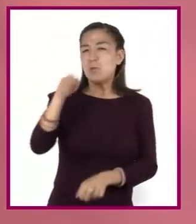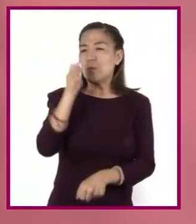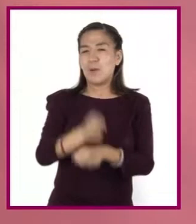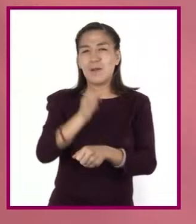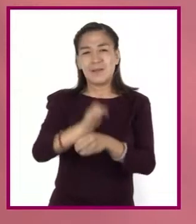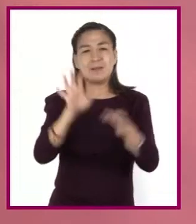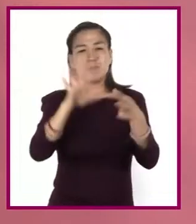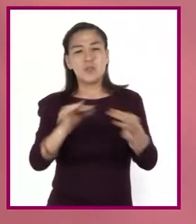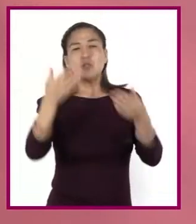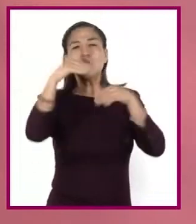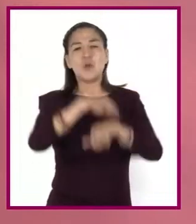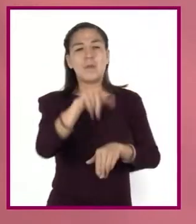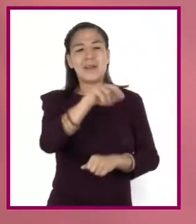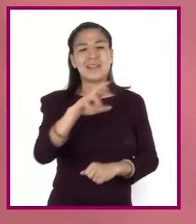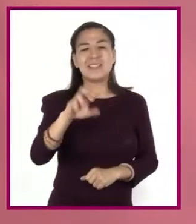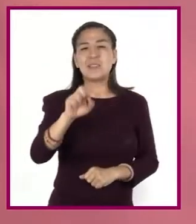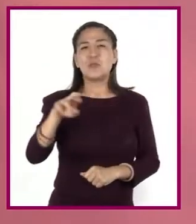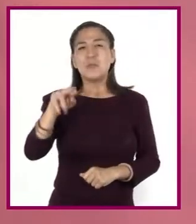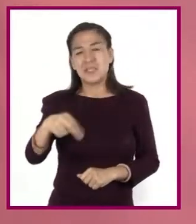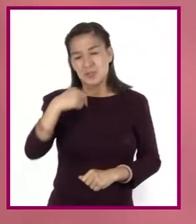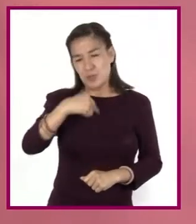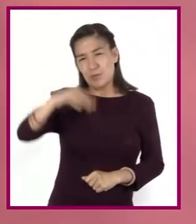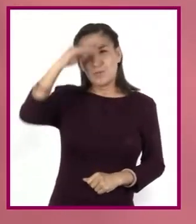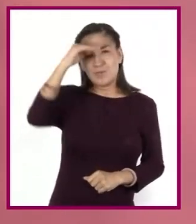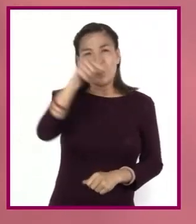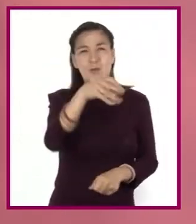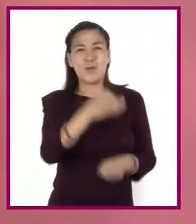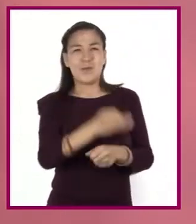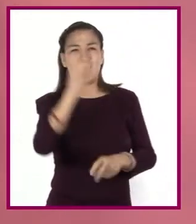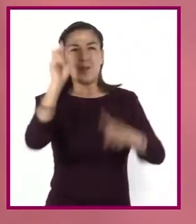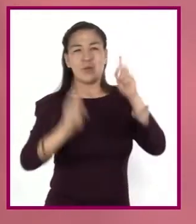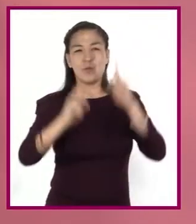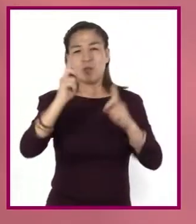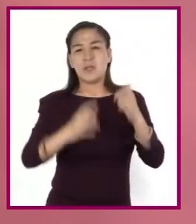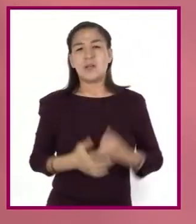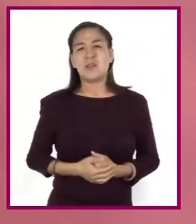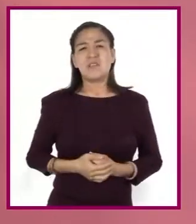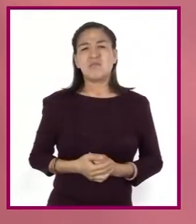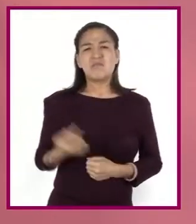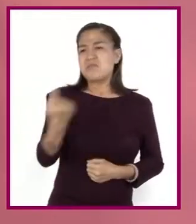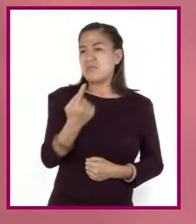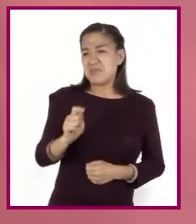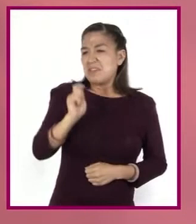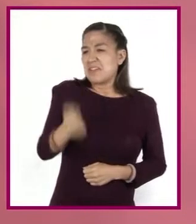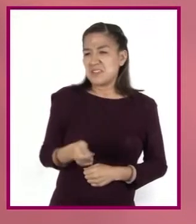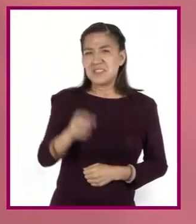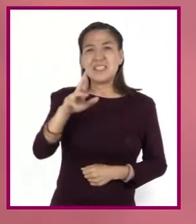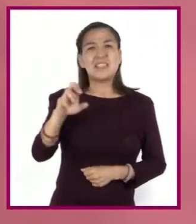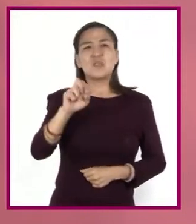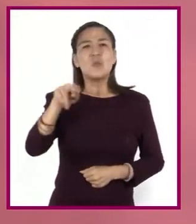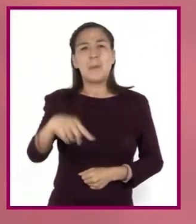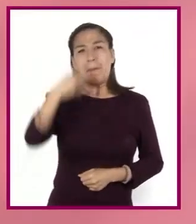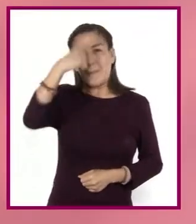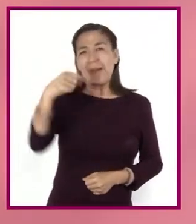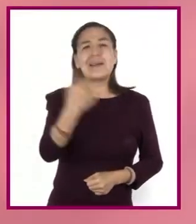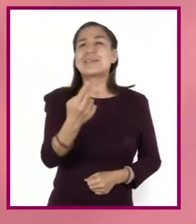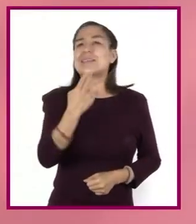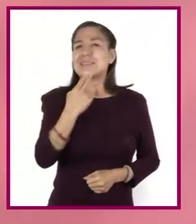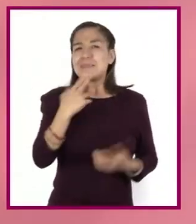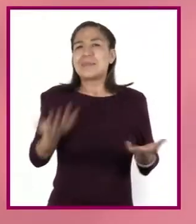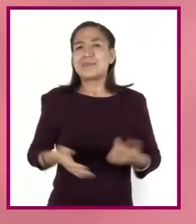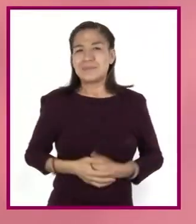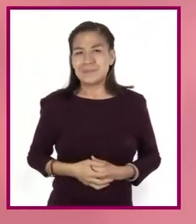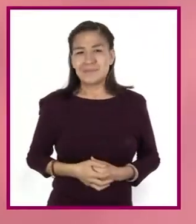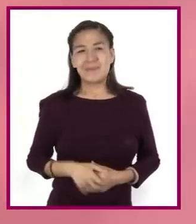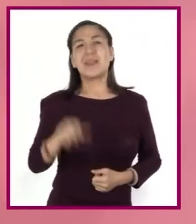ha comentado acerca del resumen me ha generado las siguientes dudas. ¿Qué es un resumen? ¿Y para qué sirve?